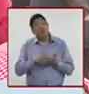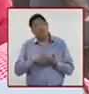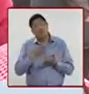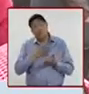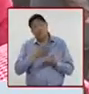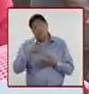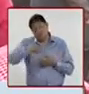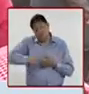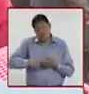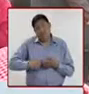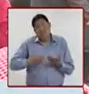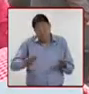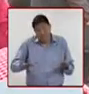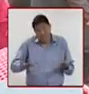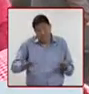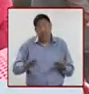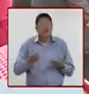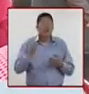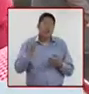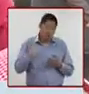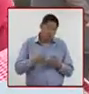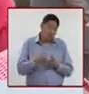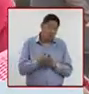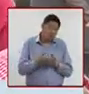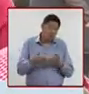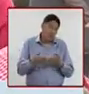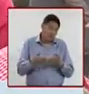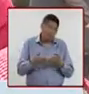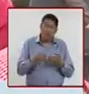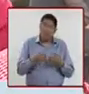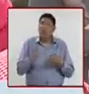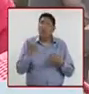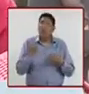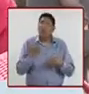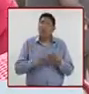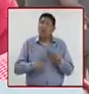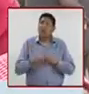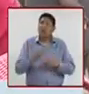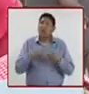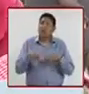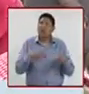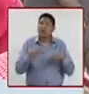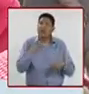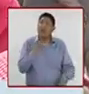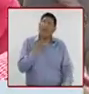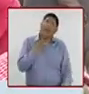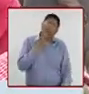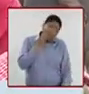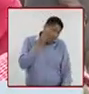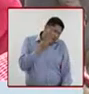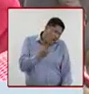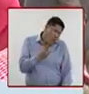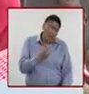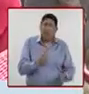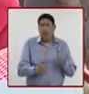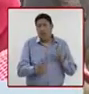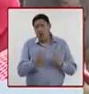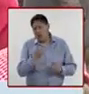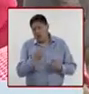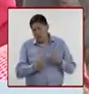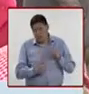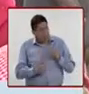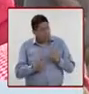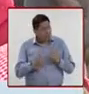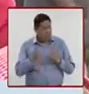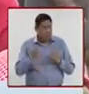negocio. ¿Otra vez carteras? Otra vez, seguir. ¿Qué otro negocio está viviendo ya por ahí? Hay que ver cuál